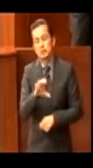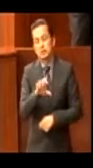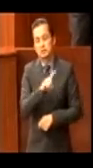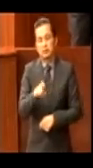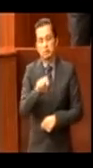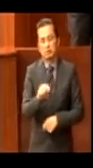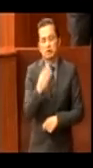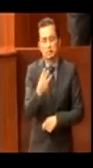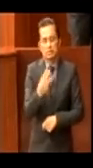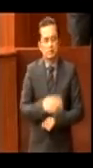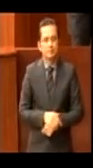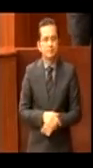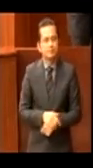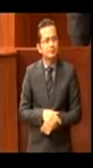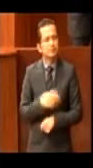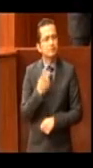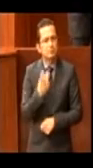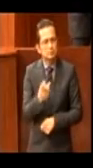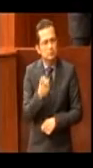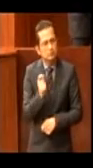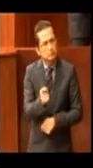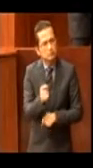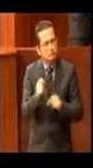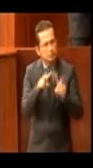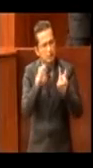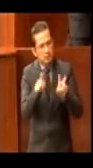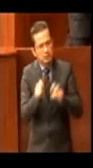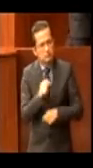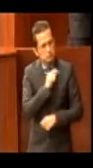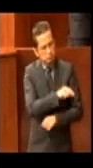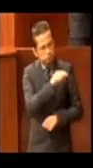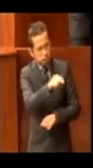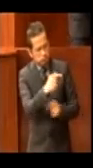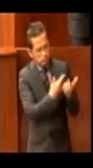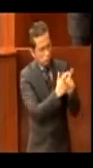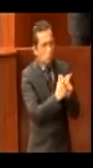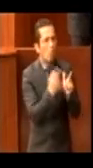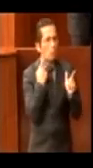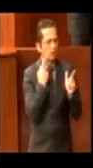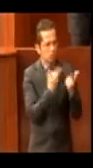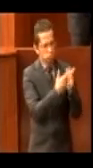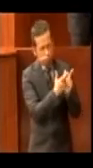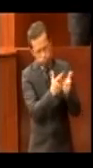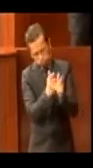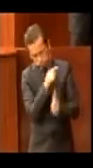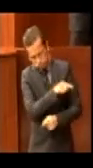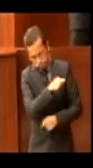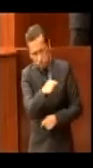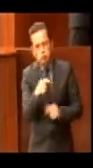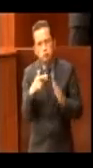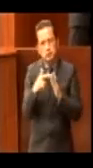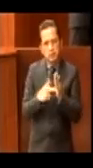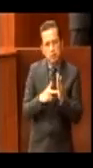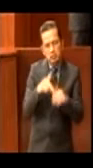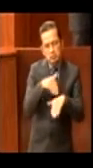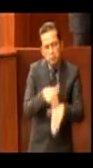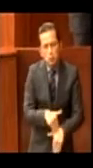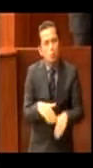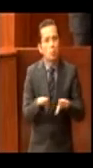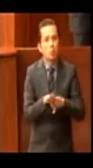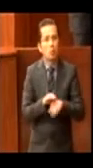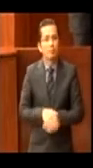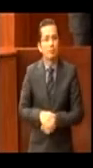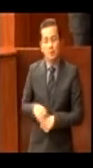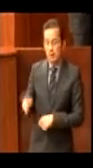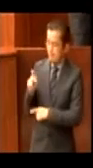el tema se relaciona con la manera en que los partidos utilizan su pauta en este asunto el pan denunció morena por